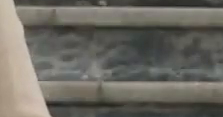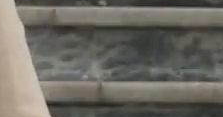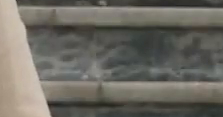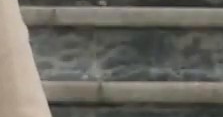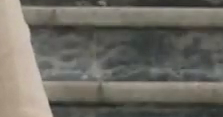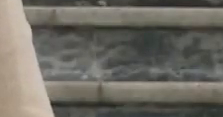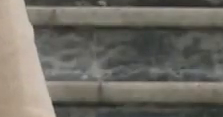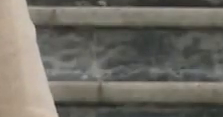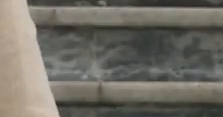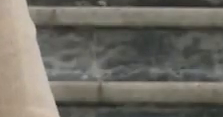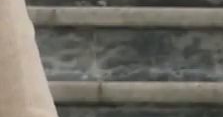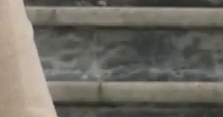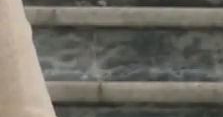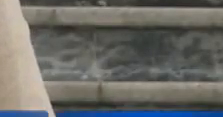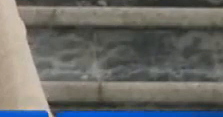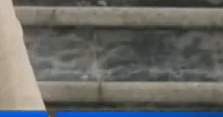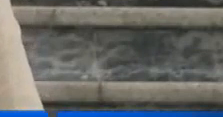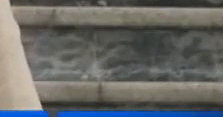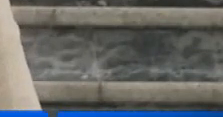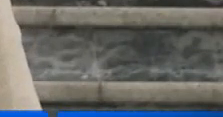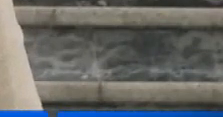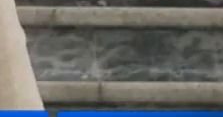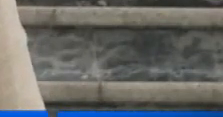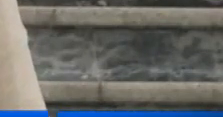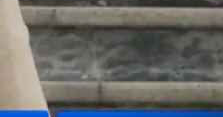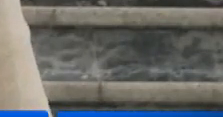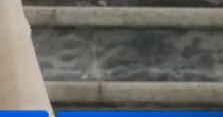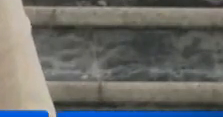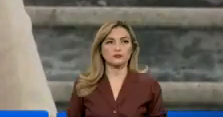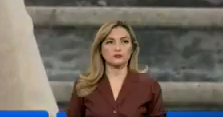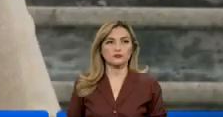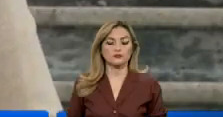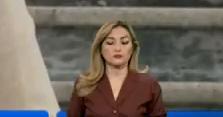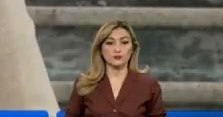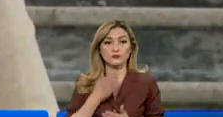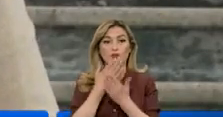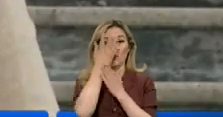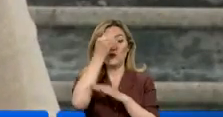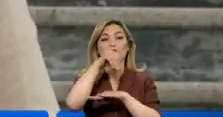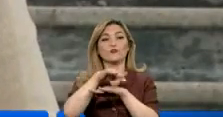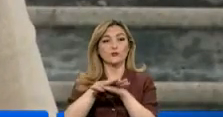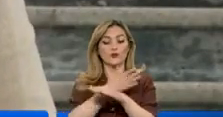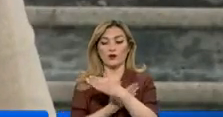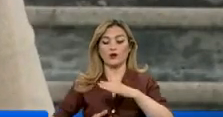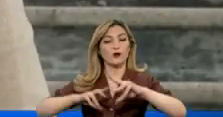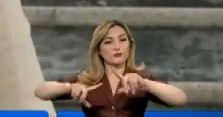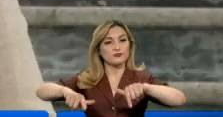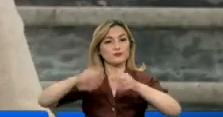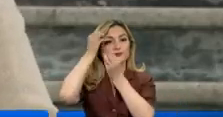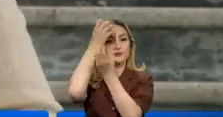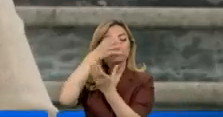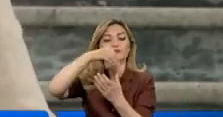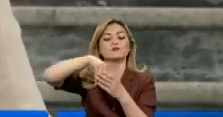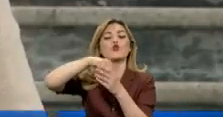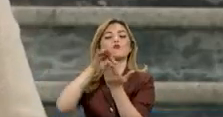¿Cómo está? Muy buenas tardes. Así es, el presidente de la República aquí en el Palacio de Carondelet informó que el Fondo Monetario